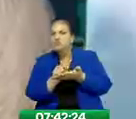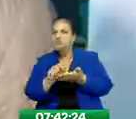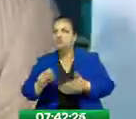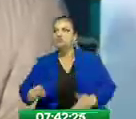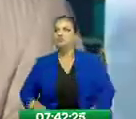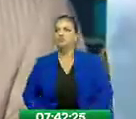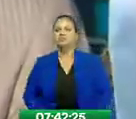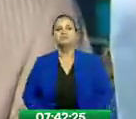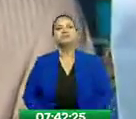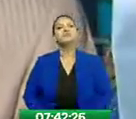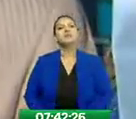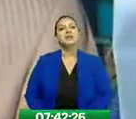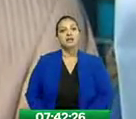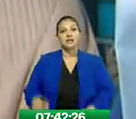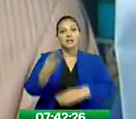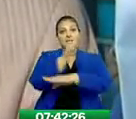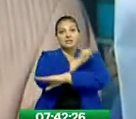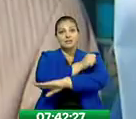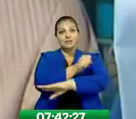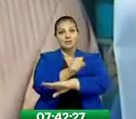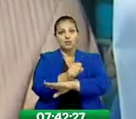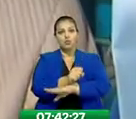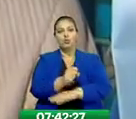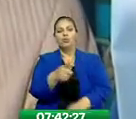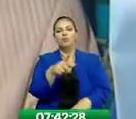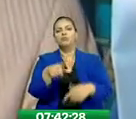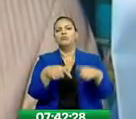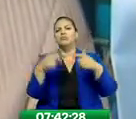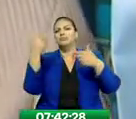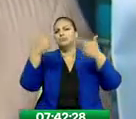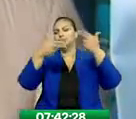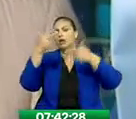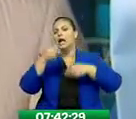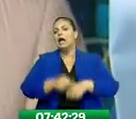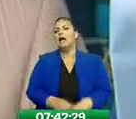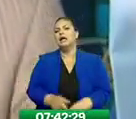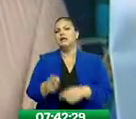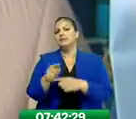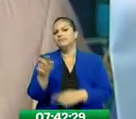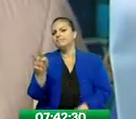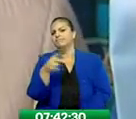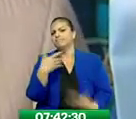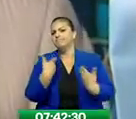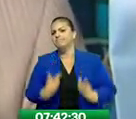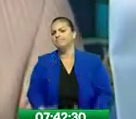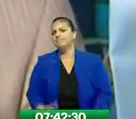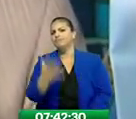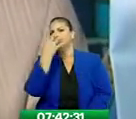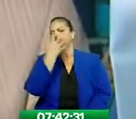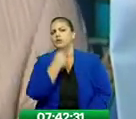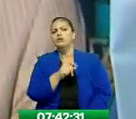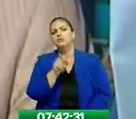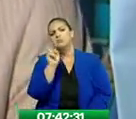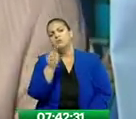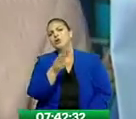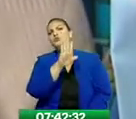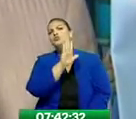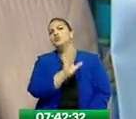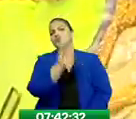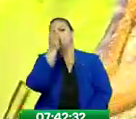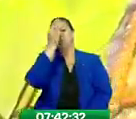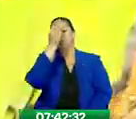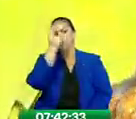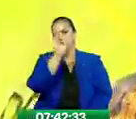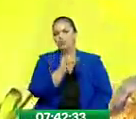Me gustó mucho el de Zamborondón, me pareció muy agradable, porque rescata y fomenta bastante la cultura, y bueno, realmente todos me han